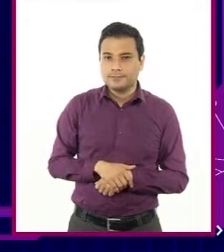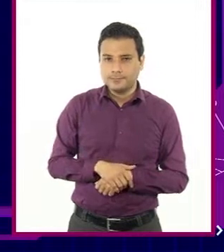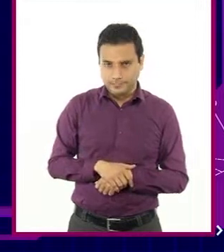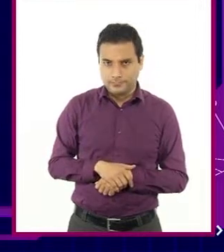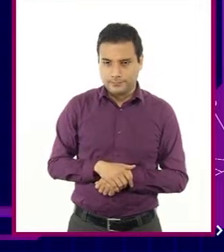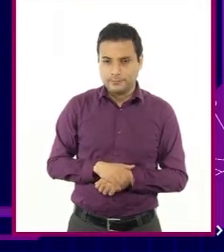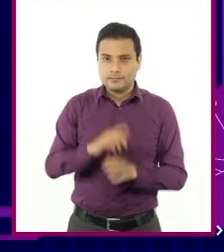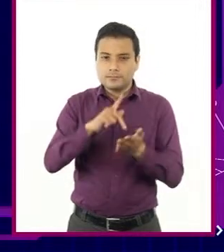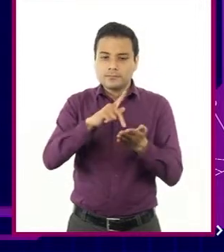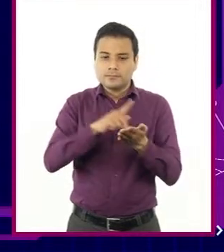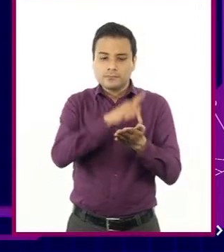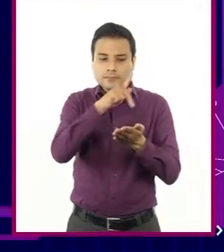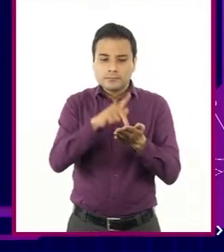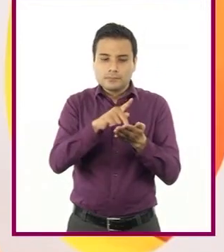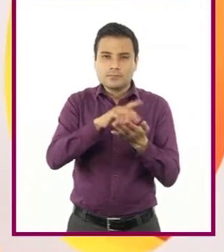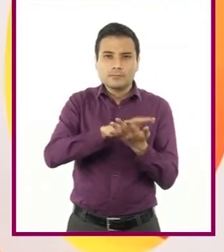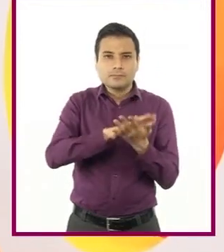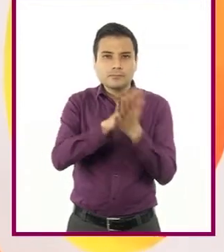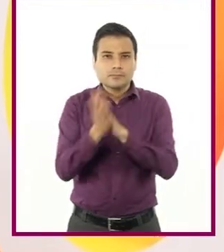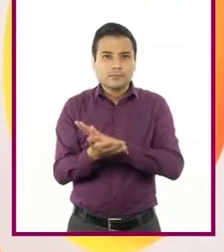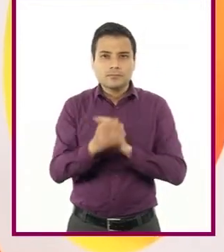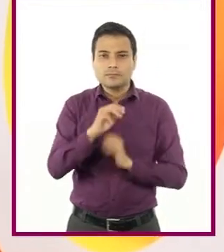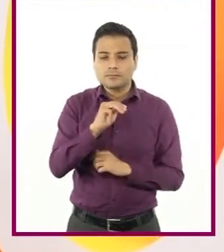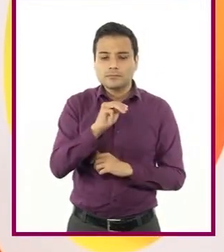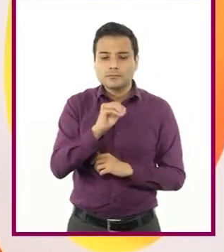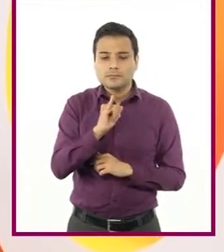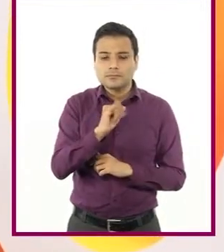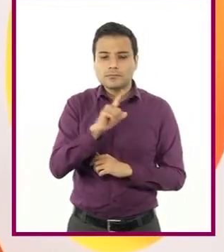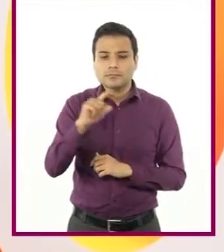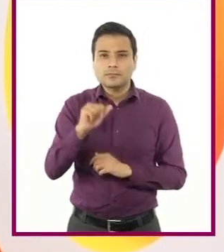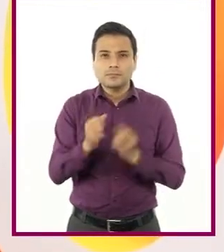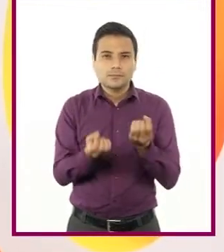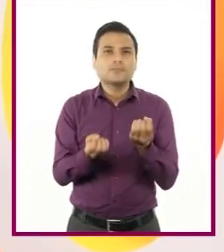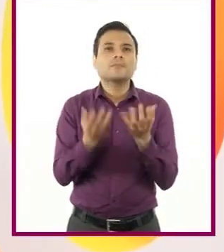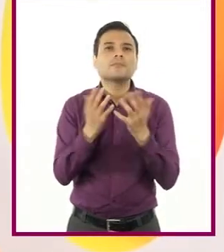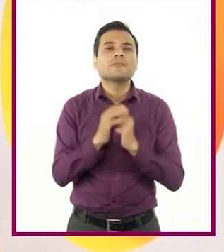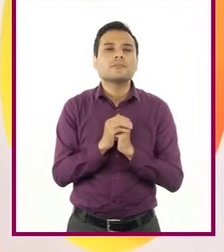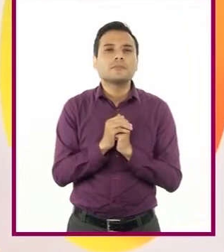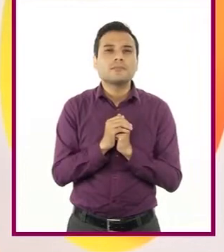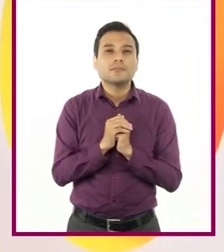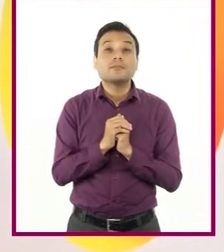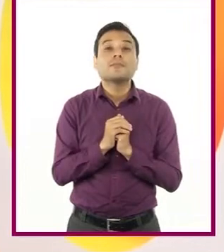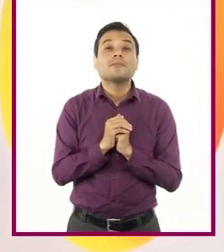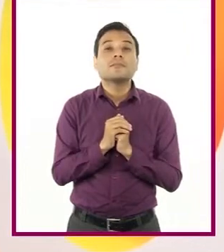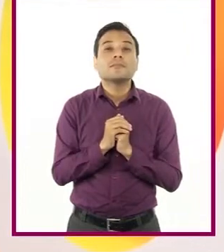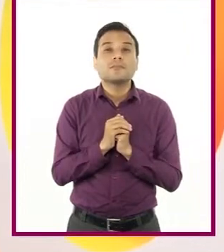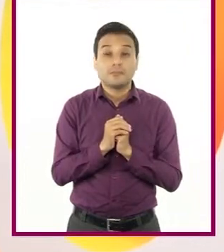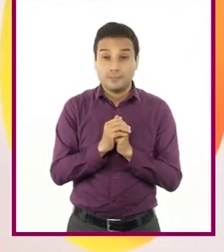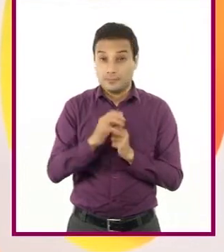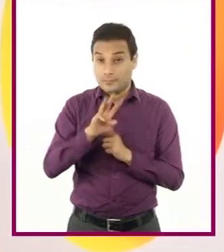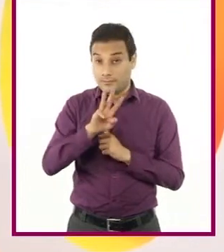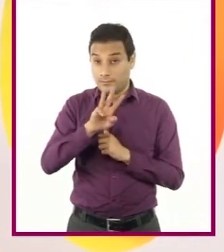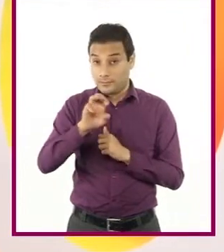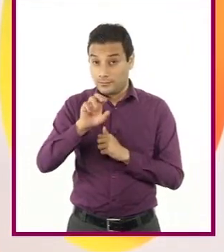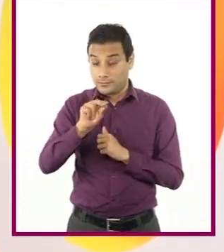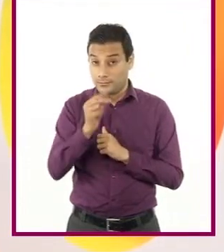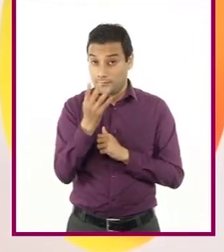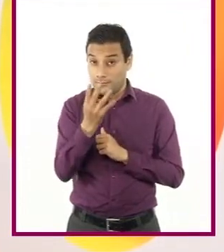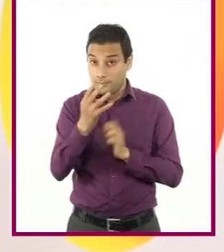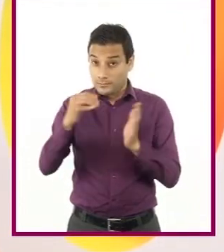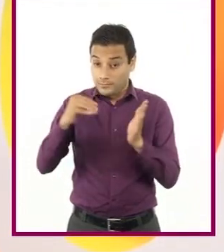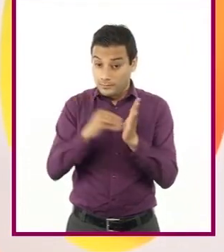millas de la Tierra a la Luna? Ahora, ¿piensan que la distancia será mayor a